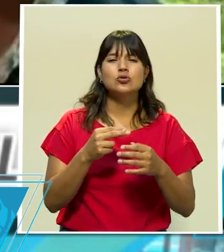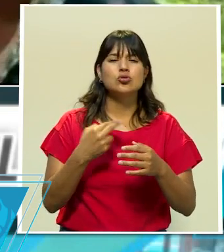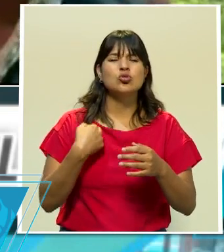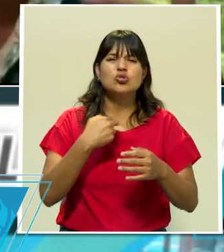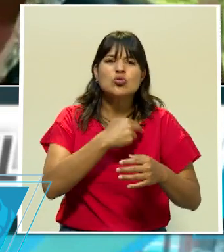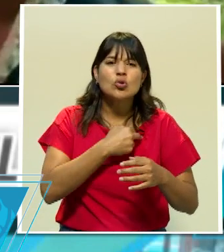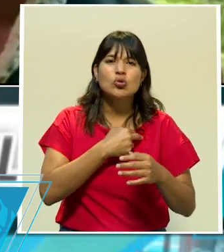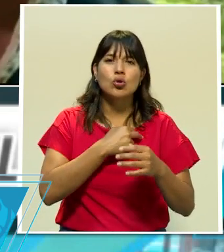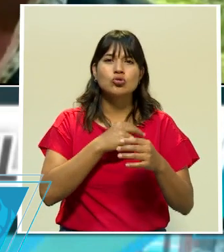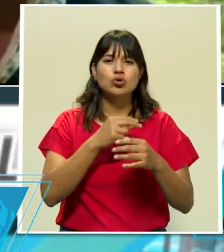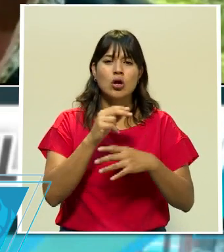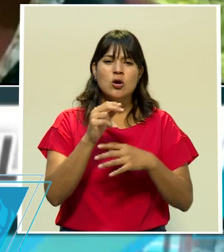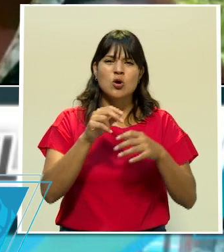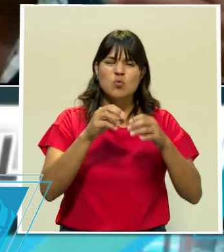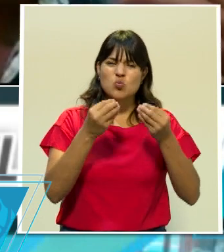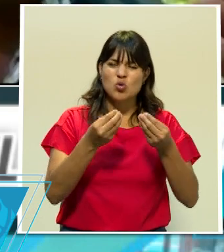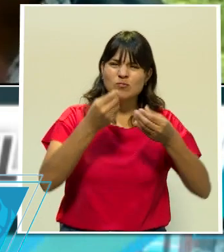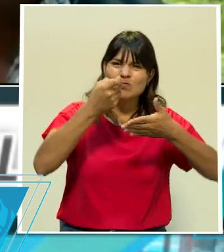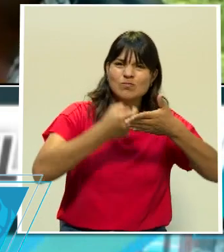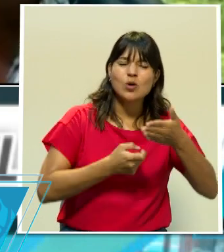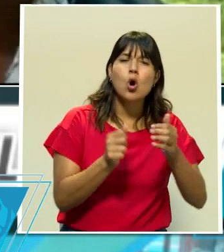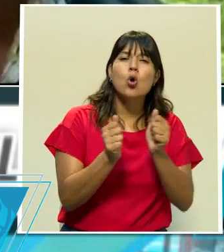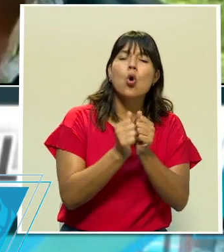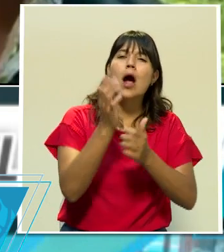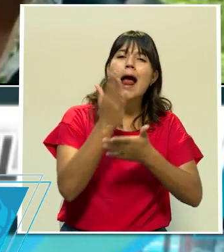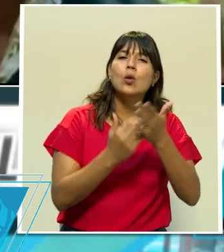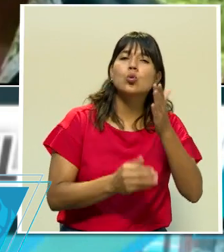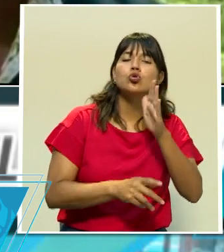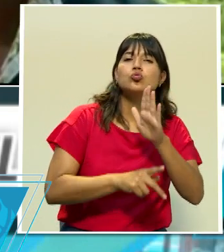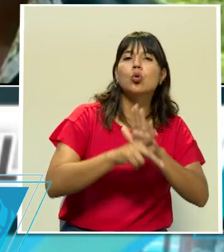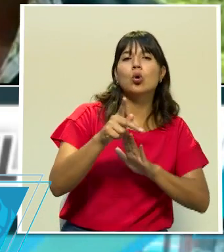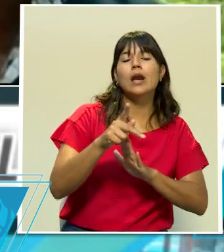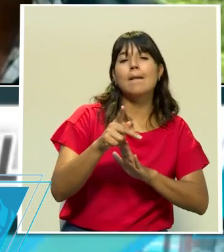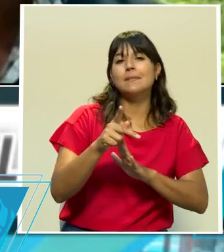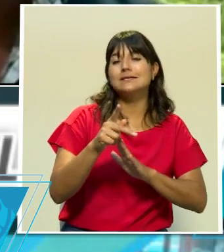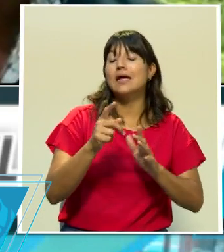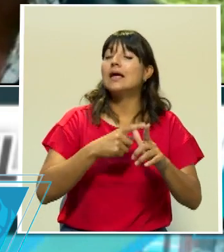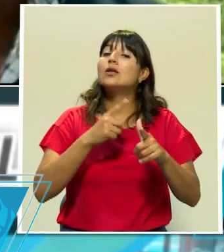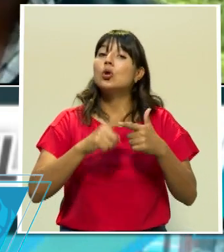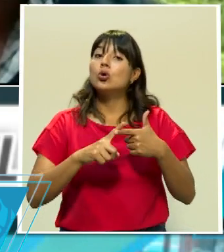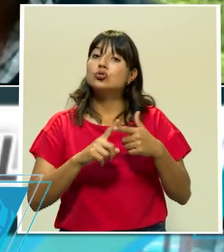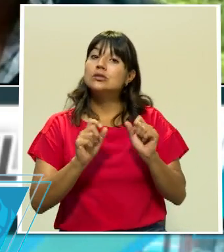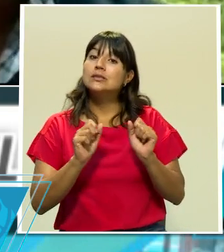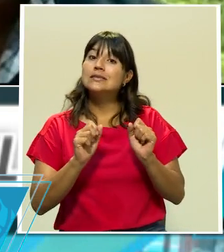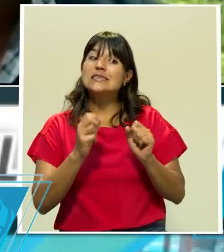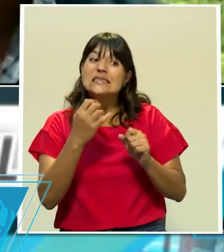y el mejor desempeño de nuestras empresas a nivel competitivo, podríamos estarlos